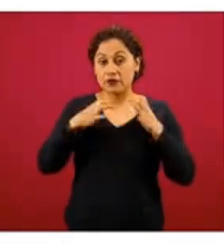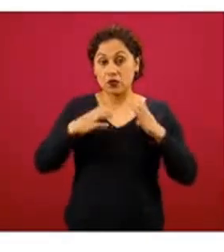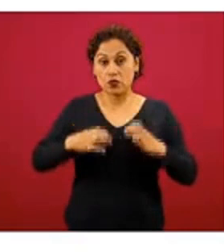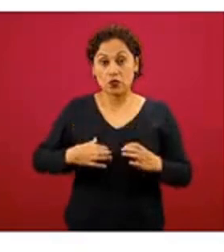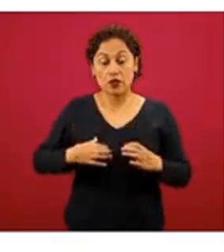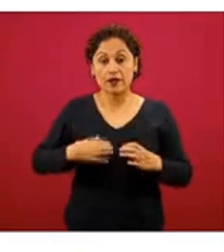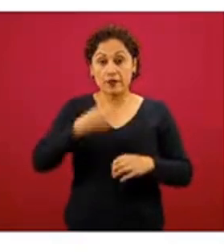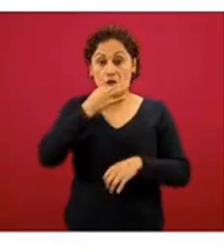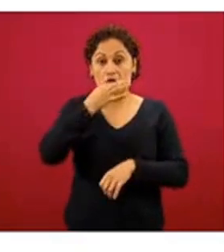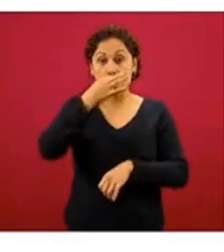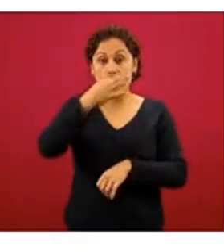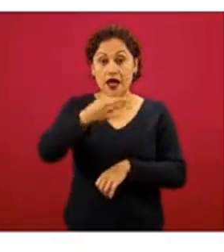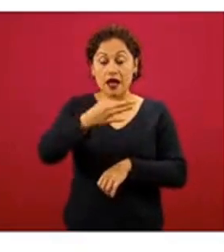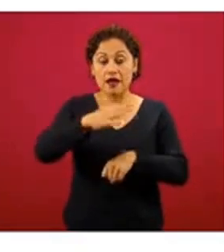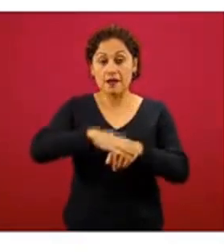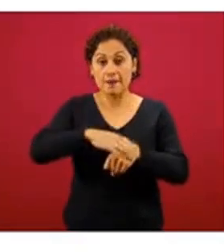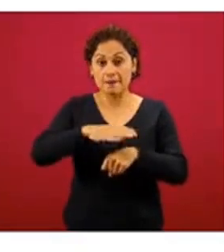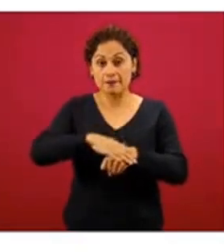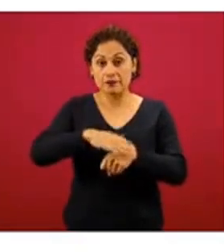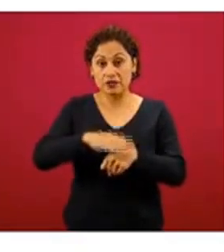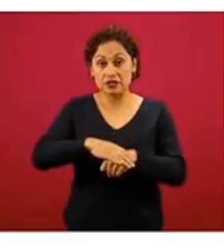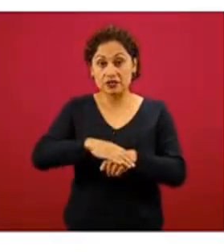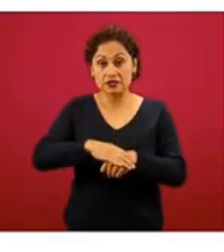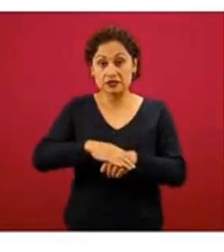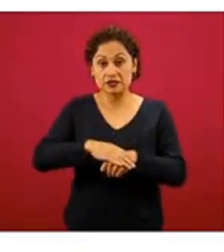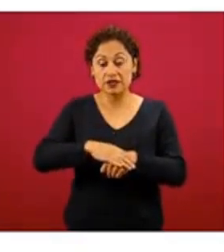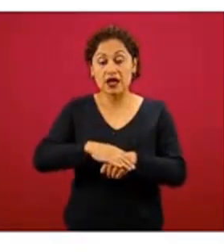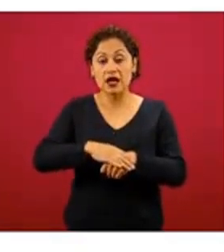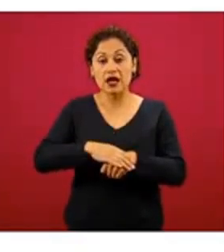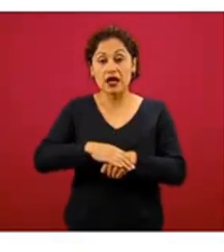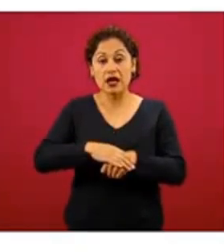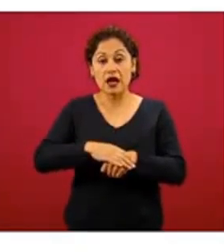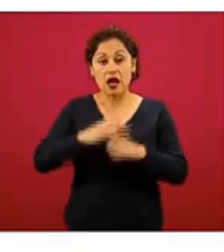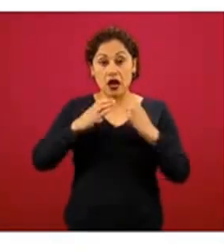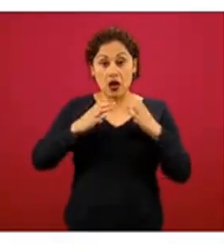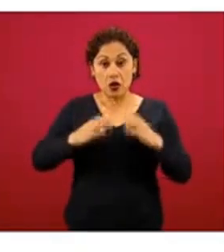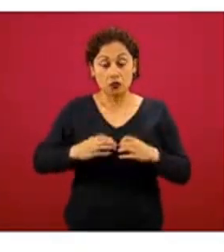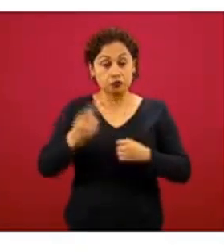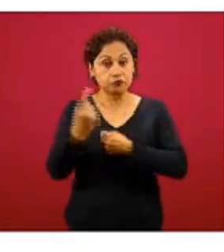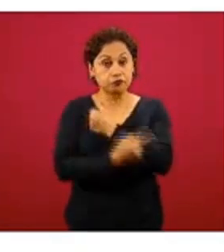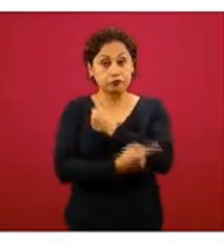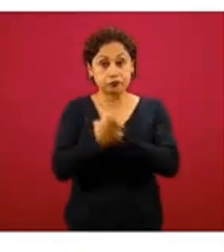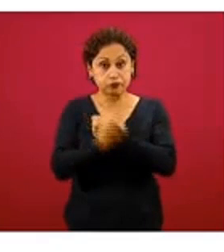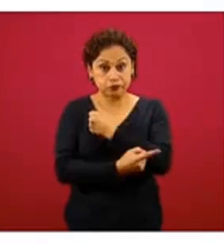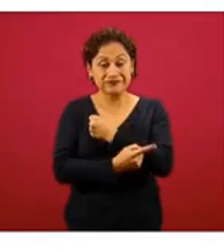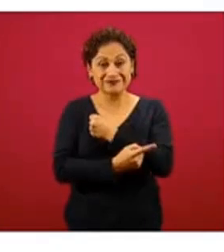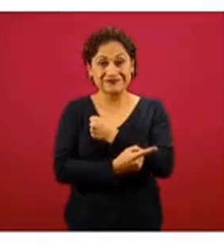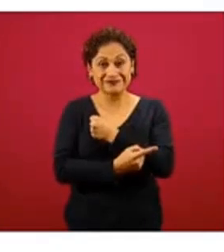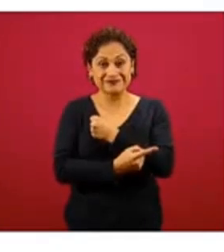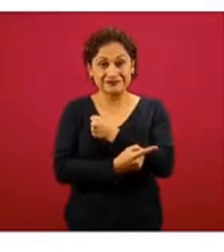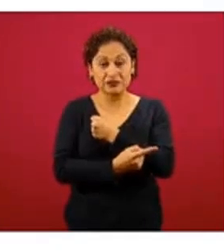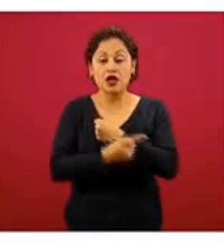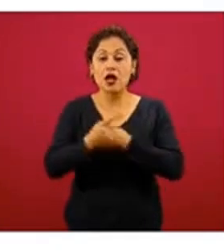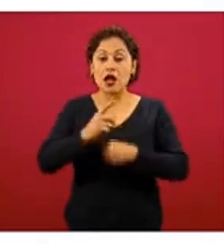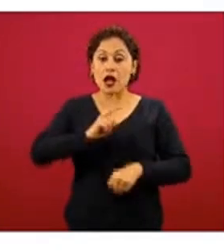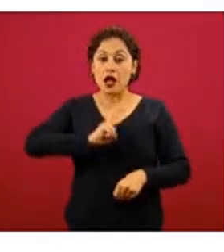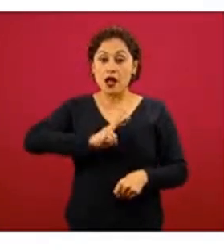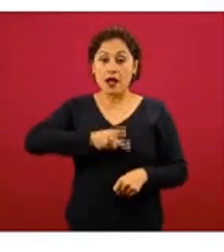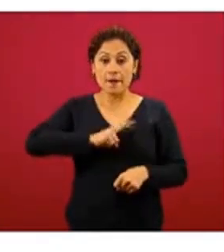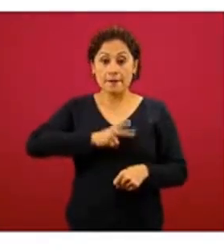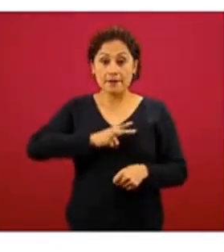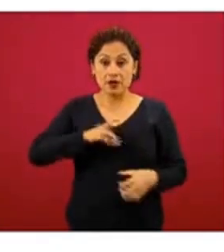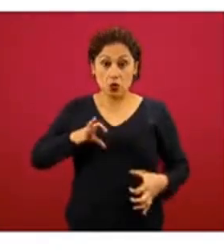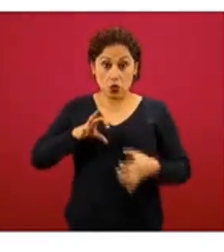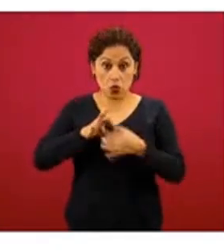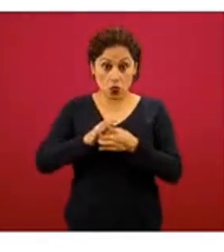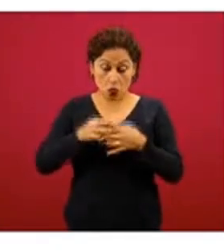sumar, a restar y a accionar varias proteínas, y producto de ello se ensamblan a través de procesos